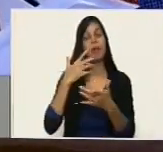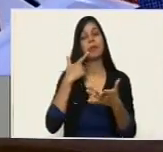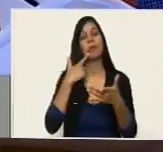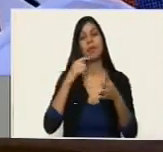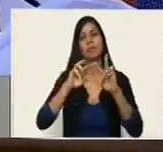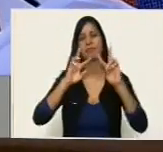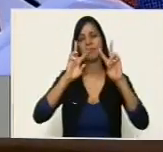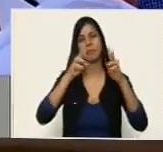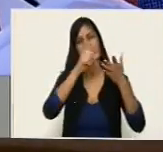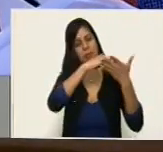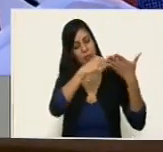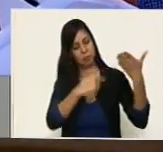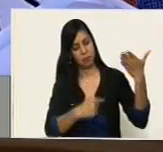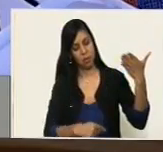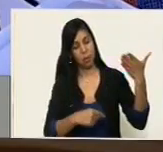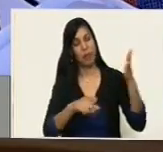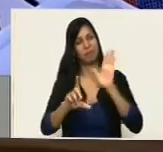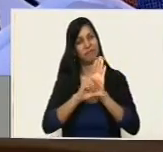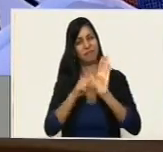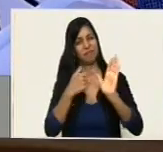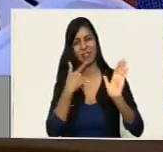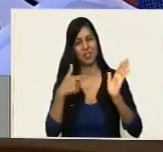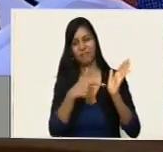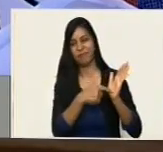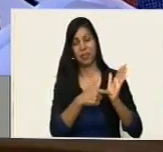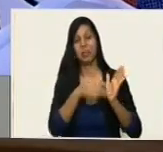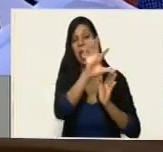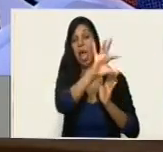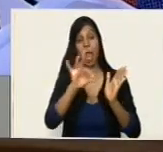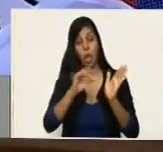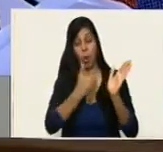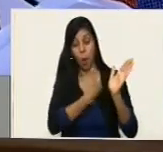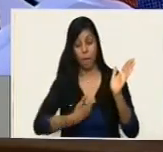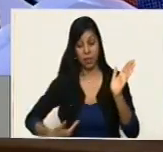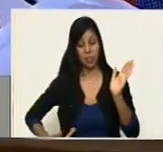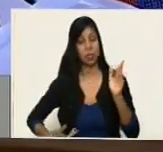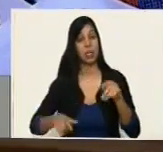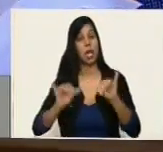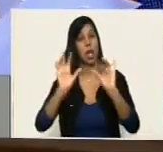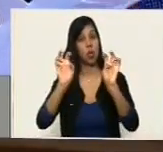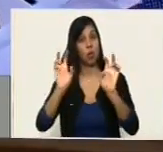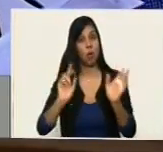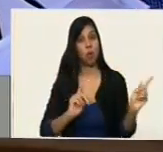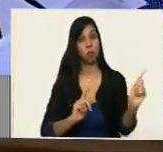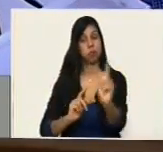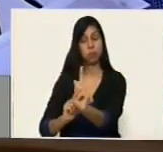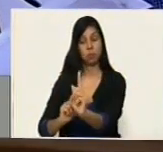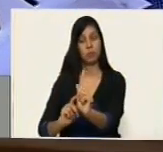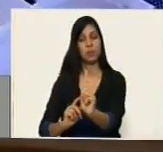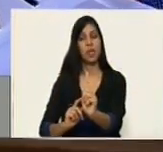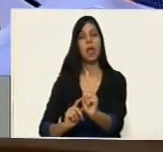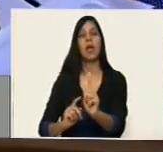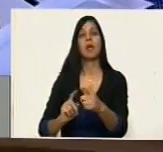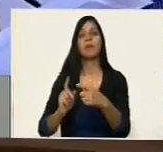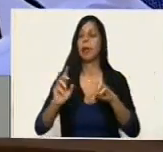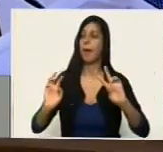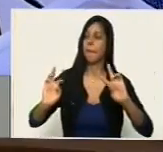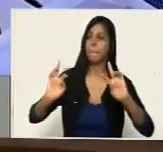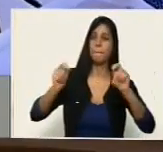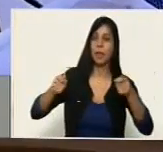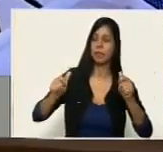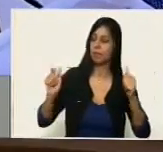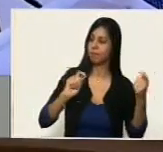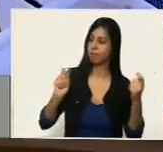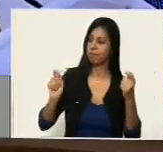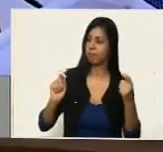disponen los estatutos, corresponde la elección del presidente o presidenta de este poder constituyente originario. En ese sentido, abrió un debate dando el